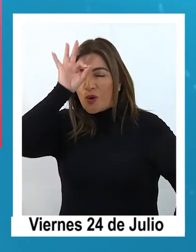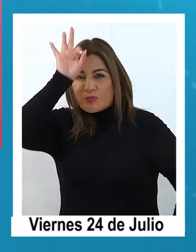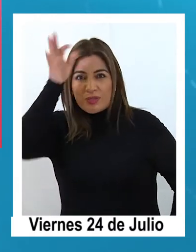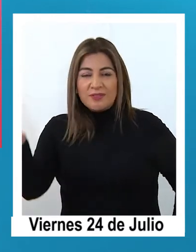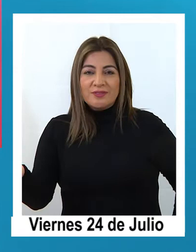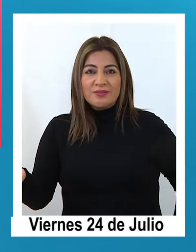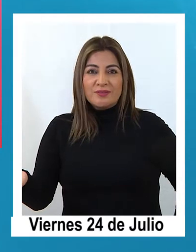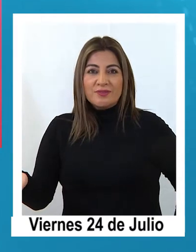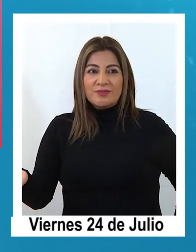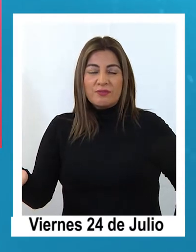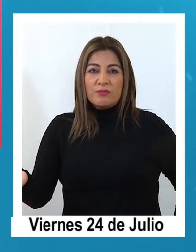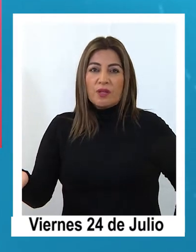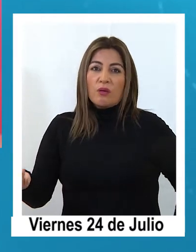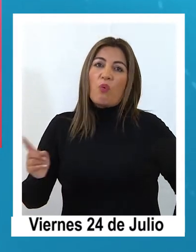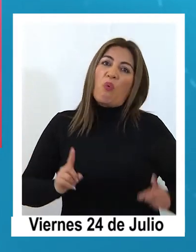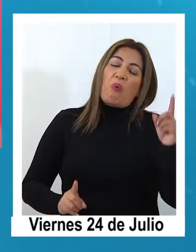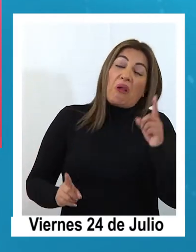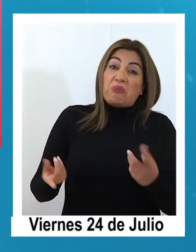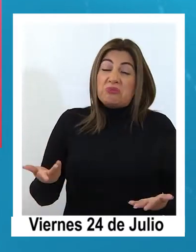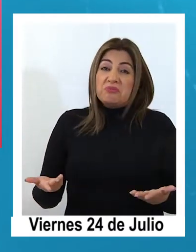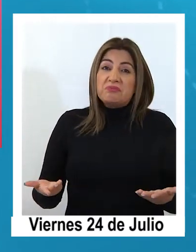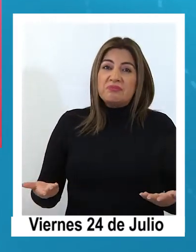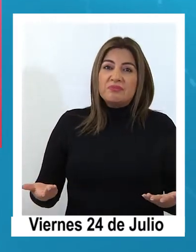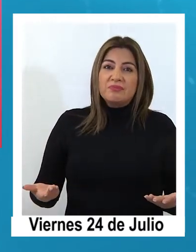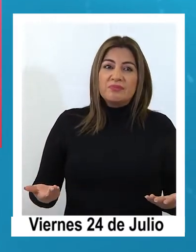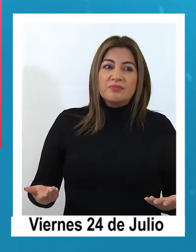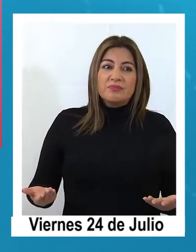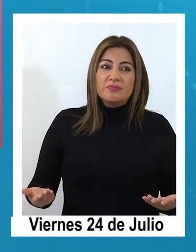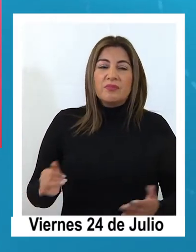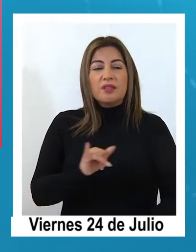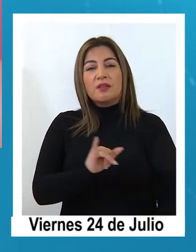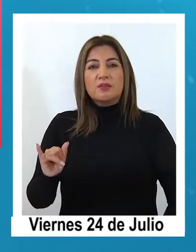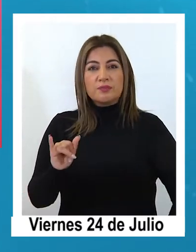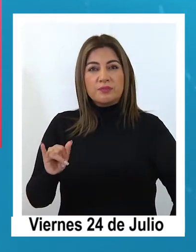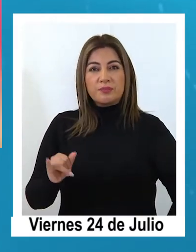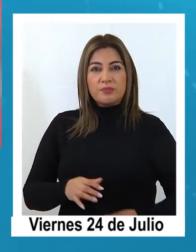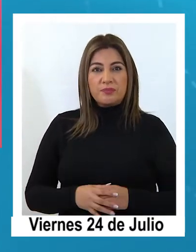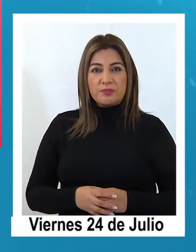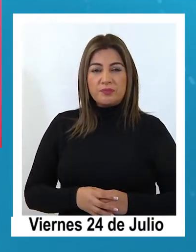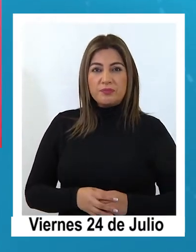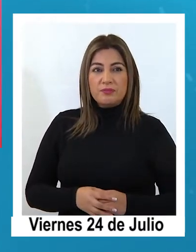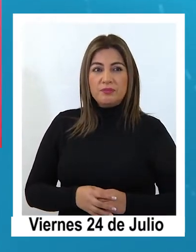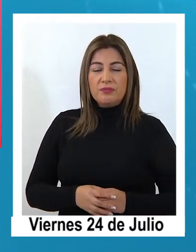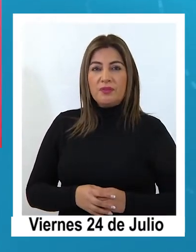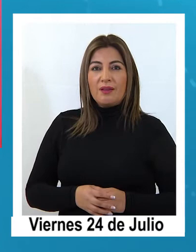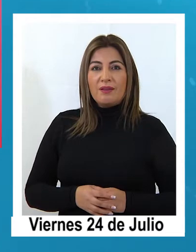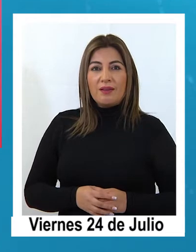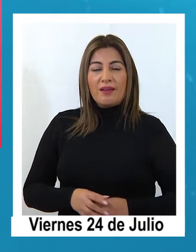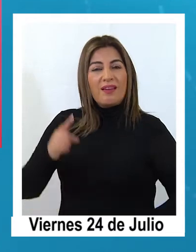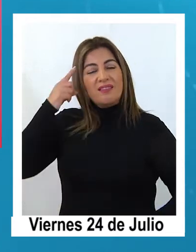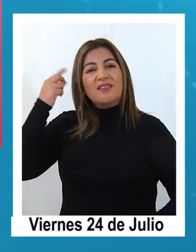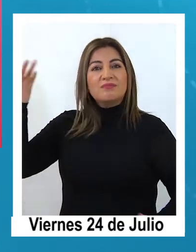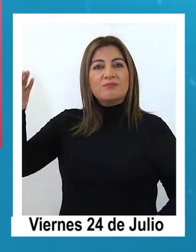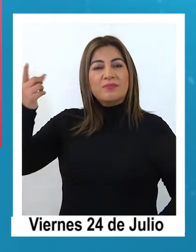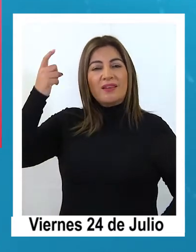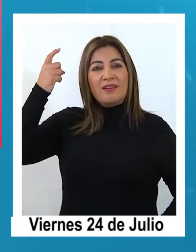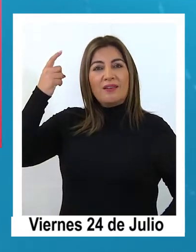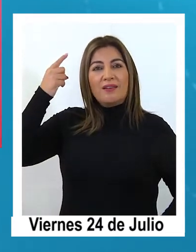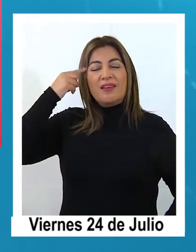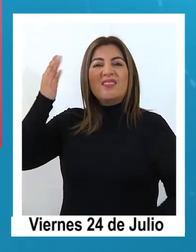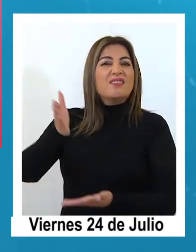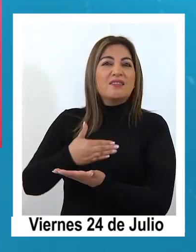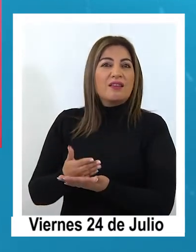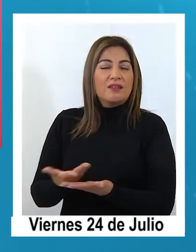o se van a terminar imponiendo y al final, digamos, cómo este planteamiento de Desbordes va a ser